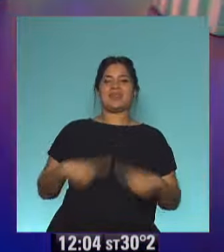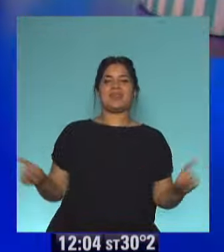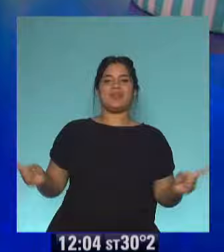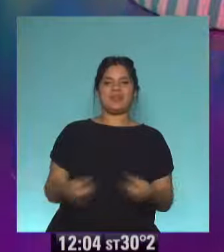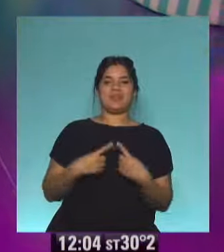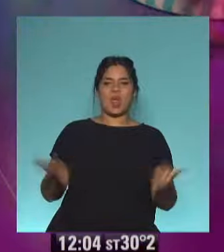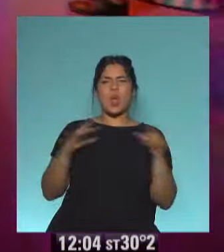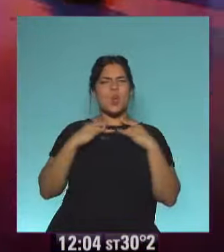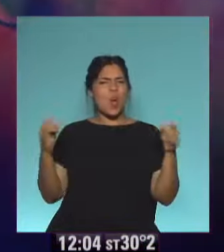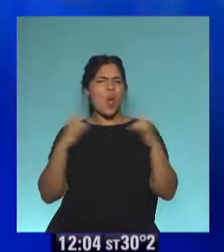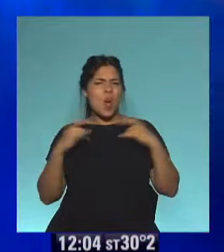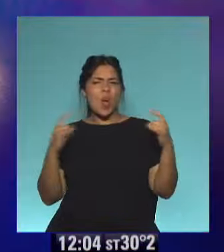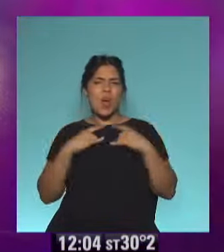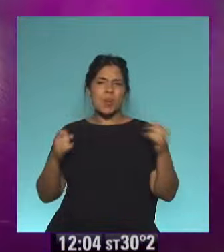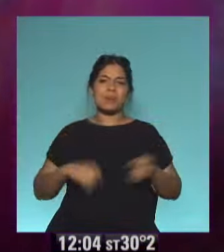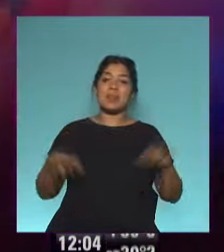volvemos.